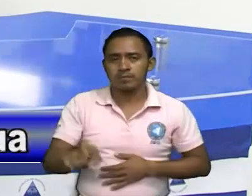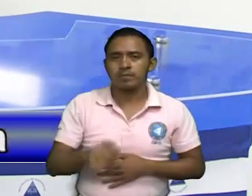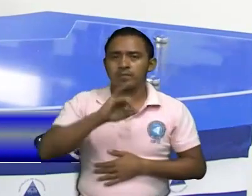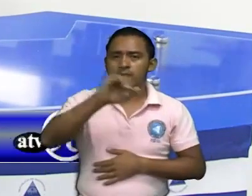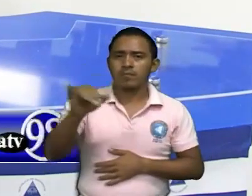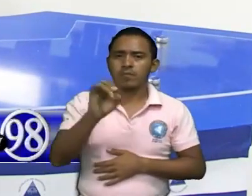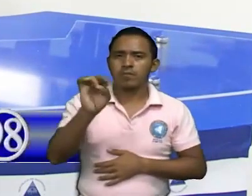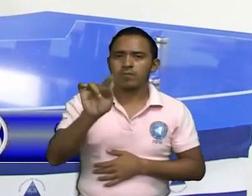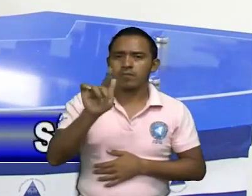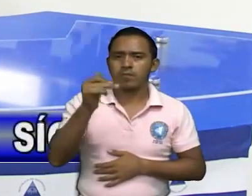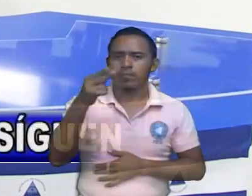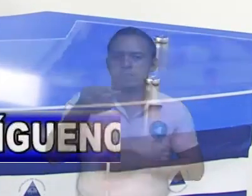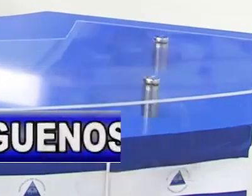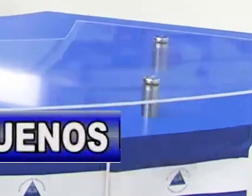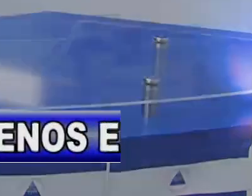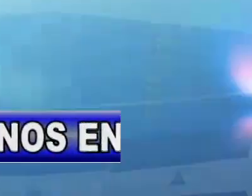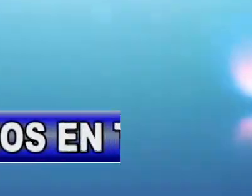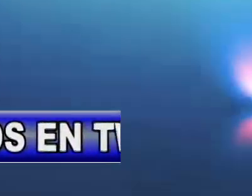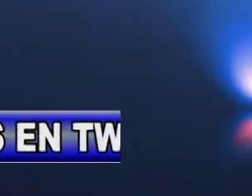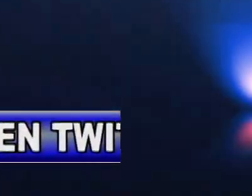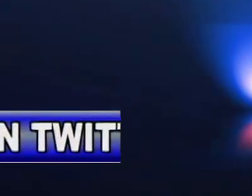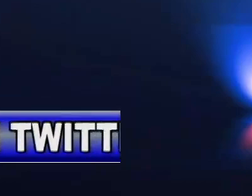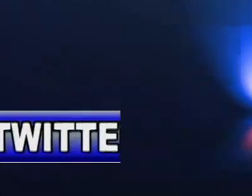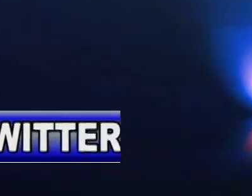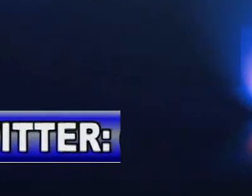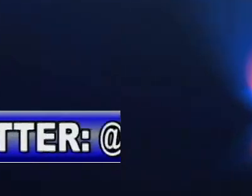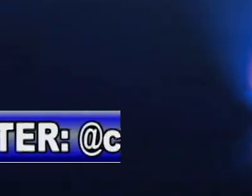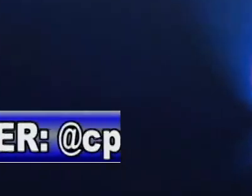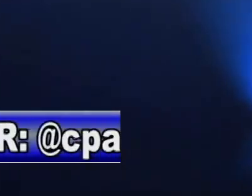Jonathan Castro nos cuenta más.